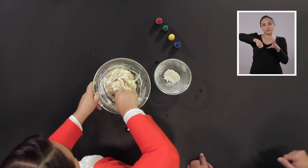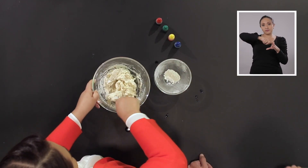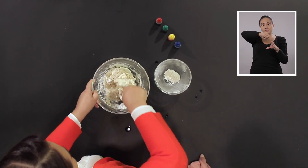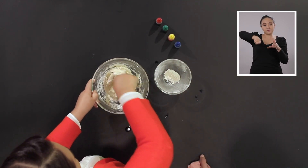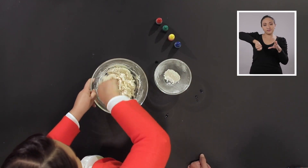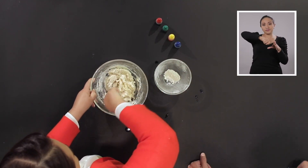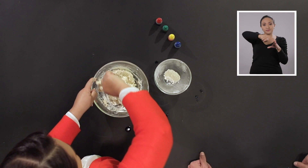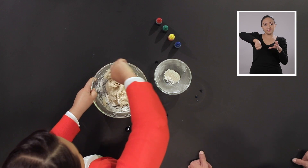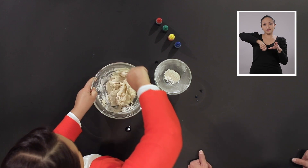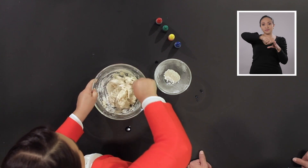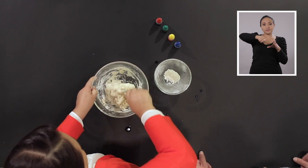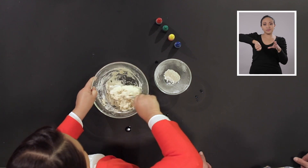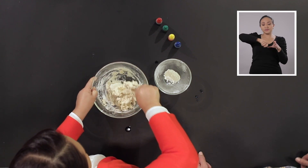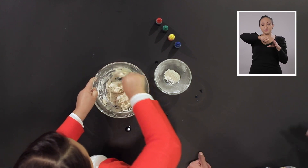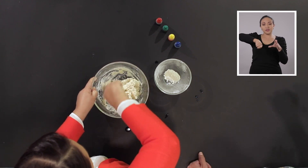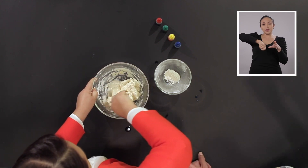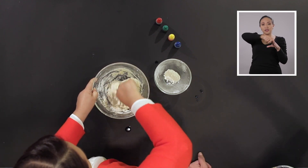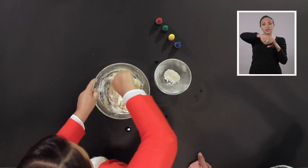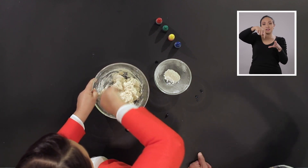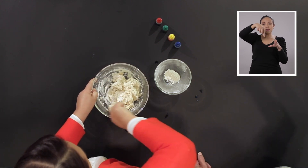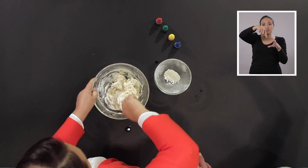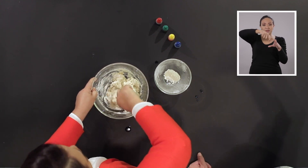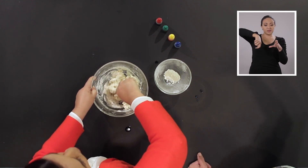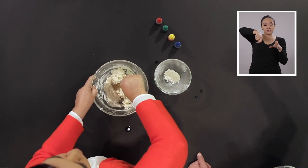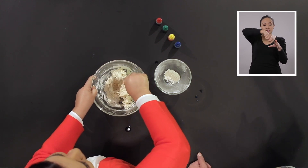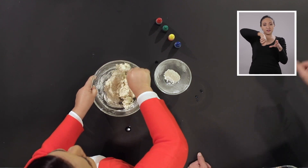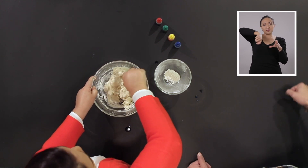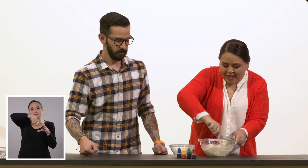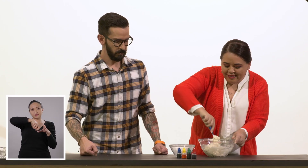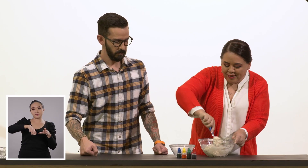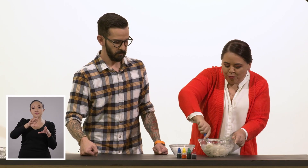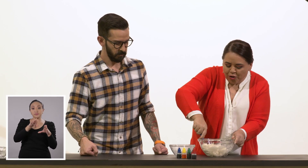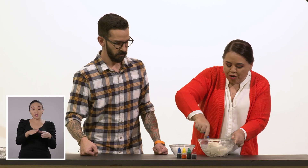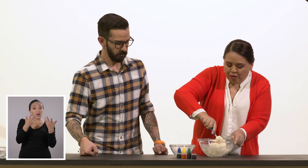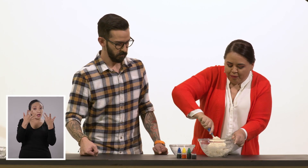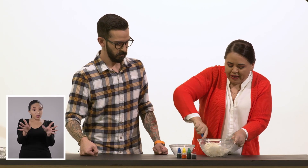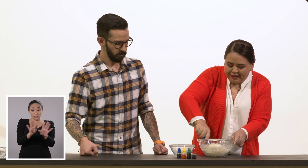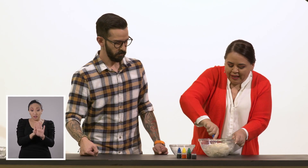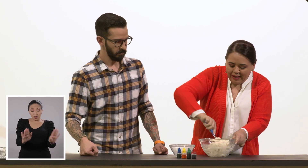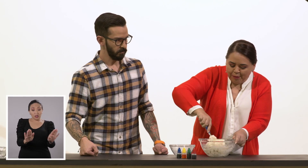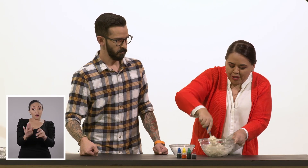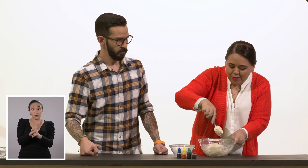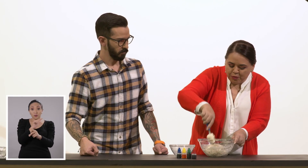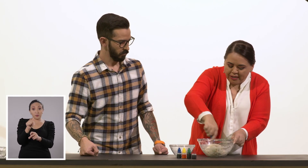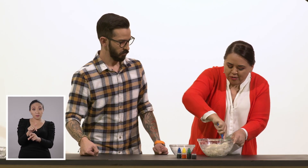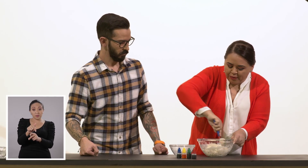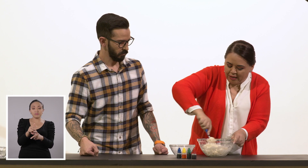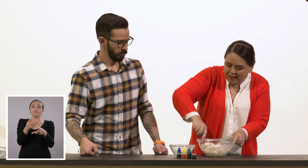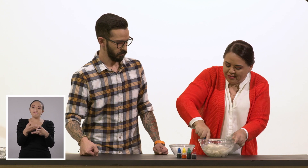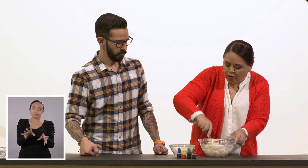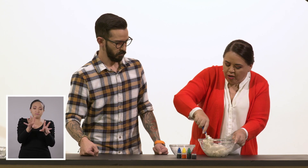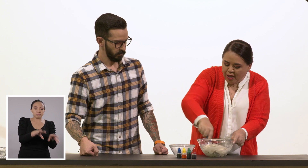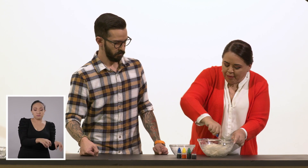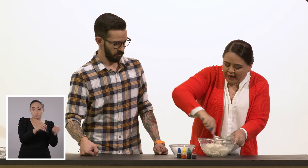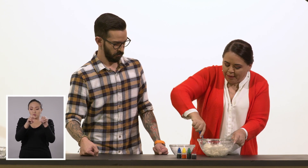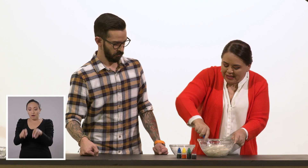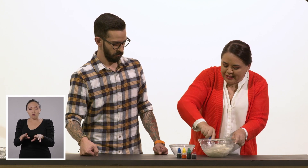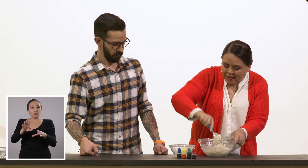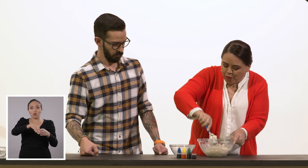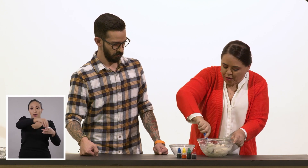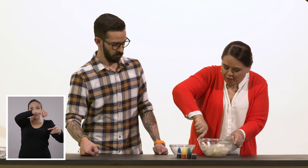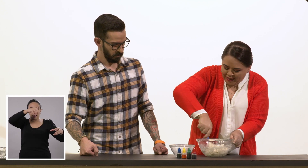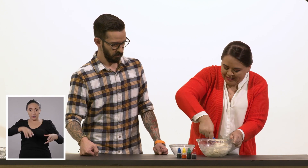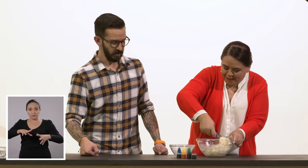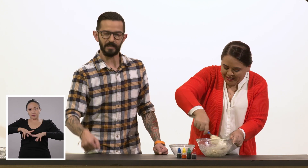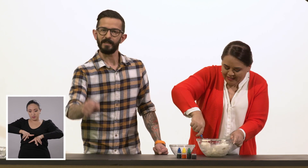mezclando para que nos quede una masa compacta. Cuando ya esté un poco compacta, la podemos poner sobre el mesón para